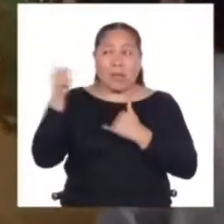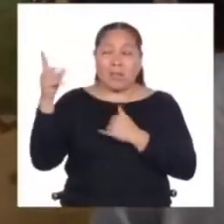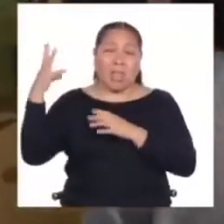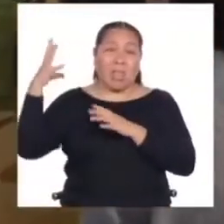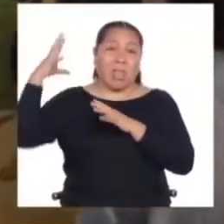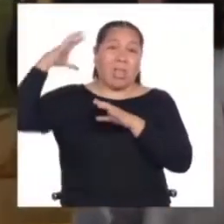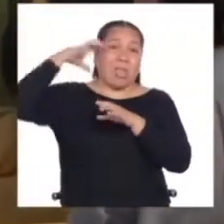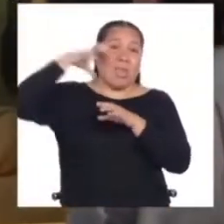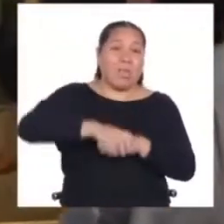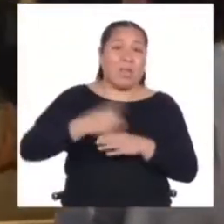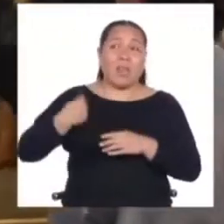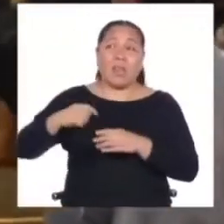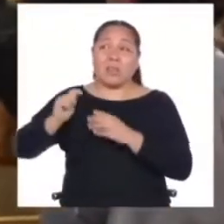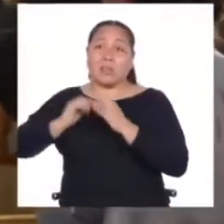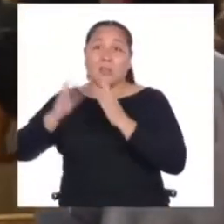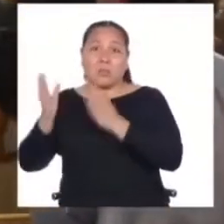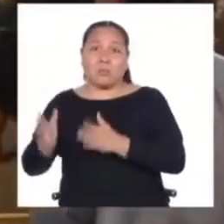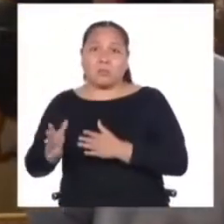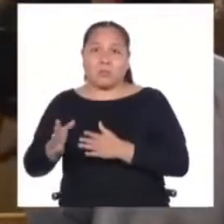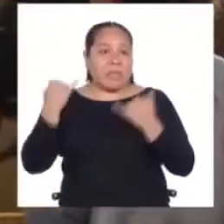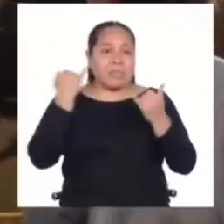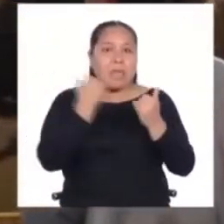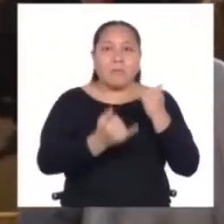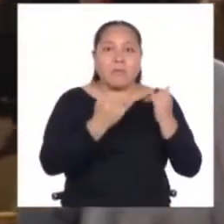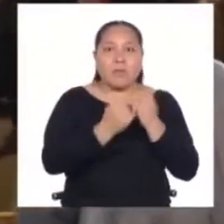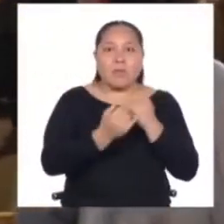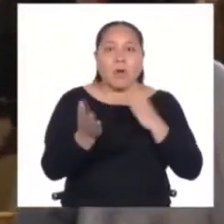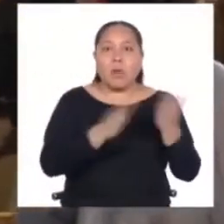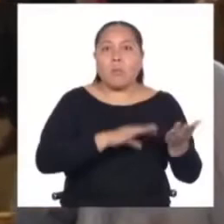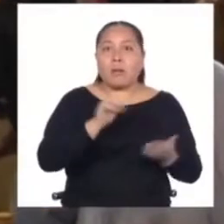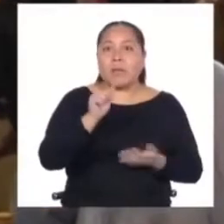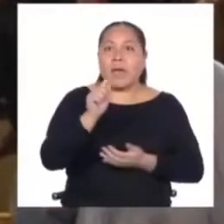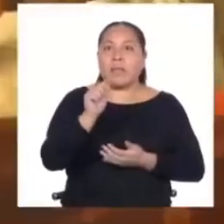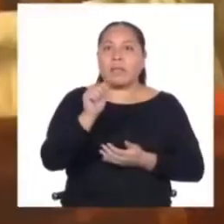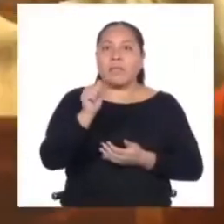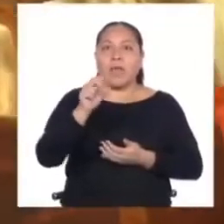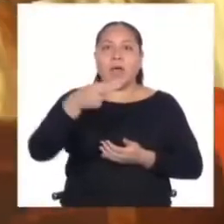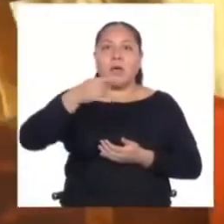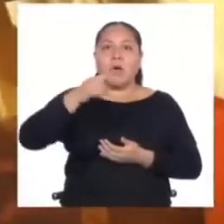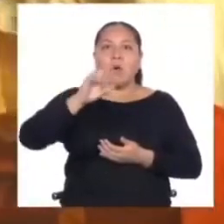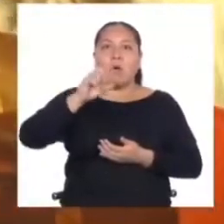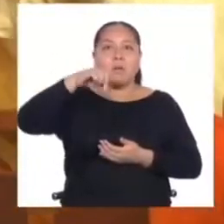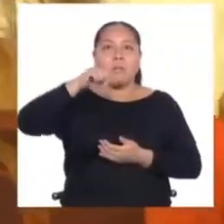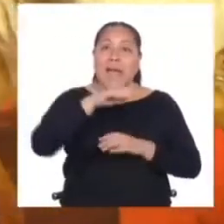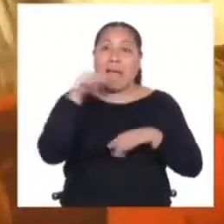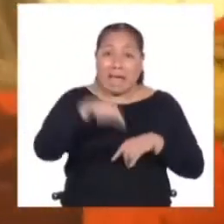española concluyó con la captura y muerte de Atahualpa en Cajamarca.